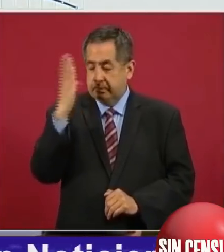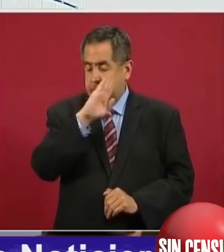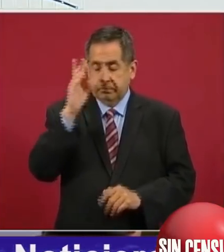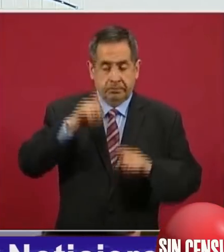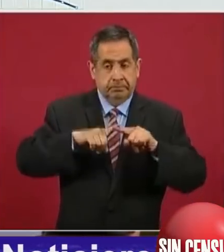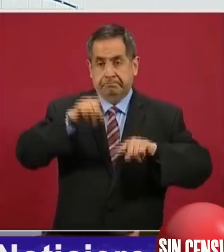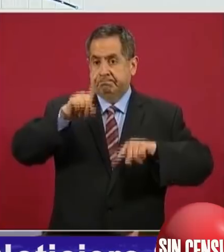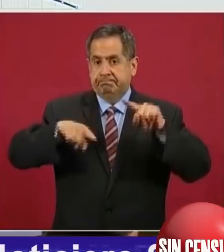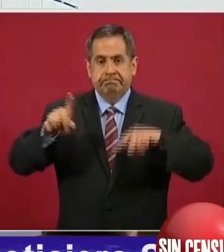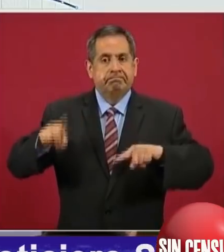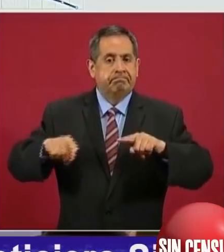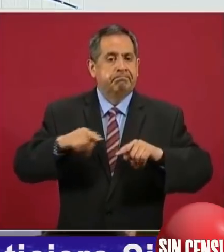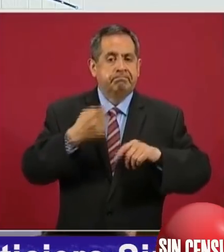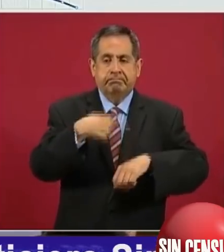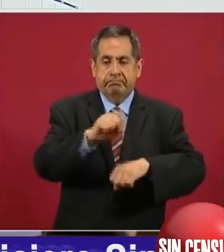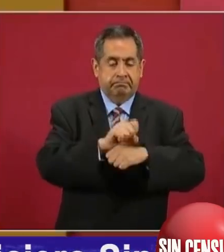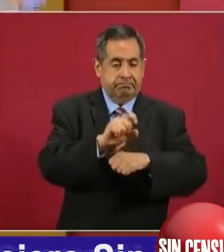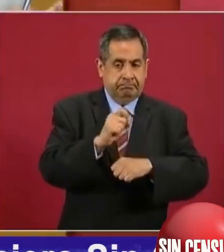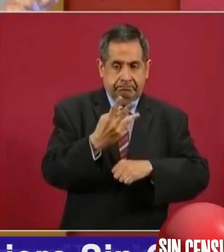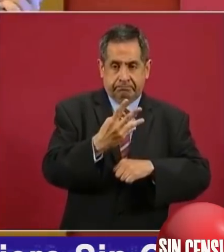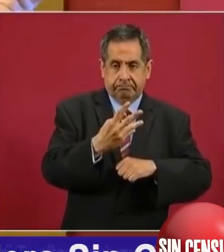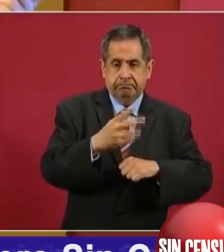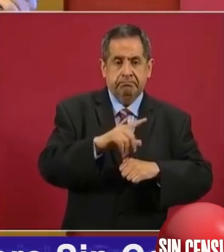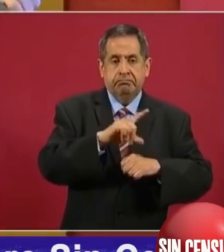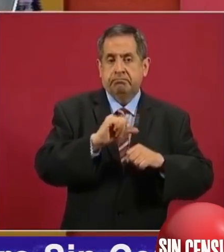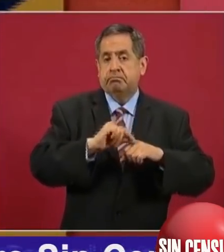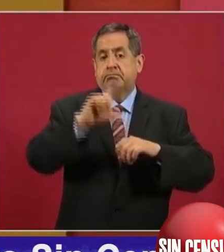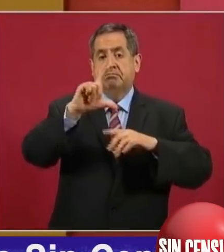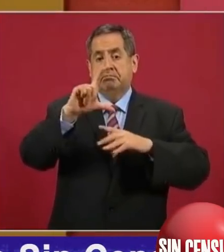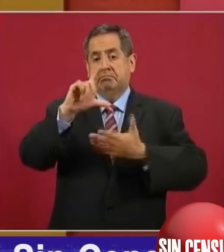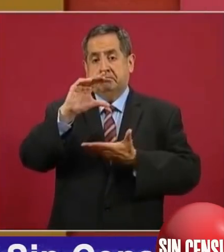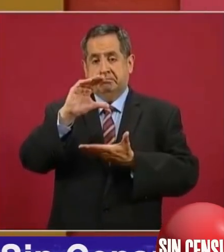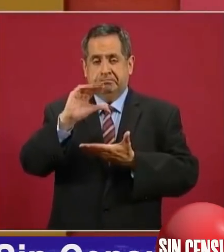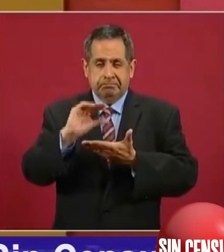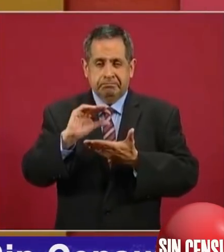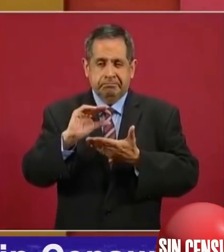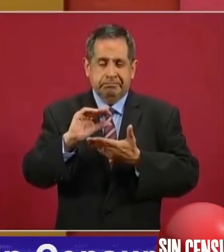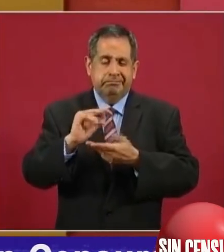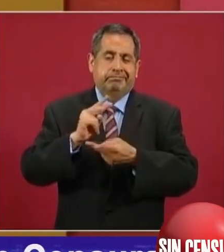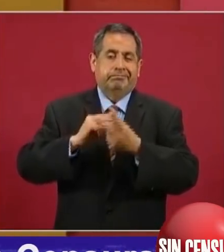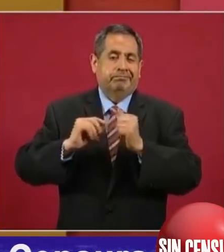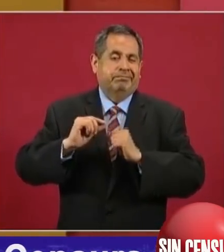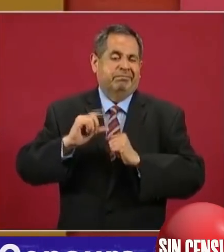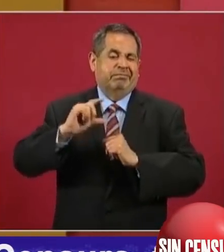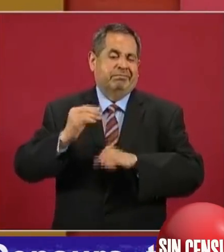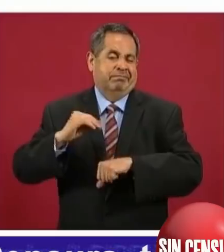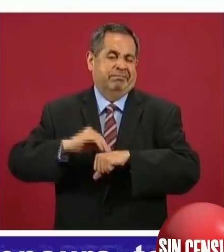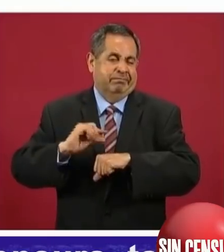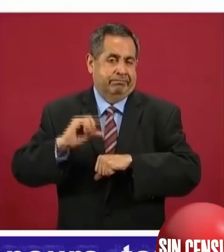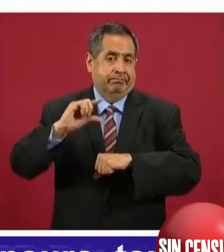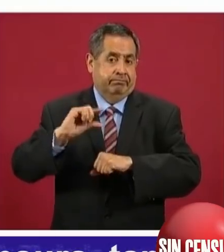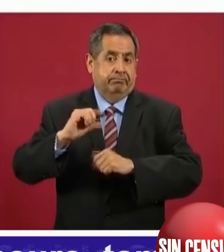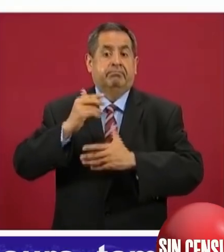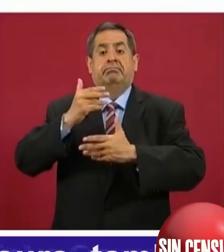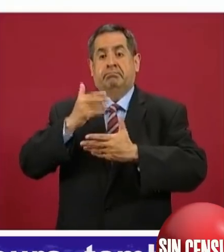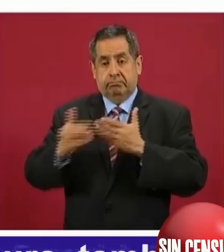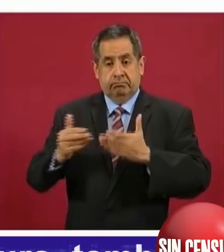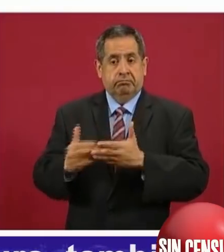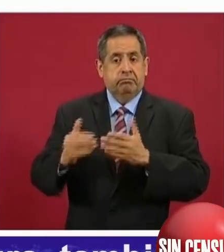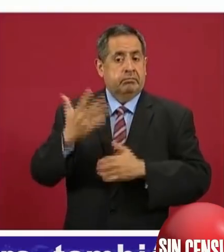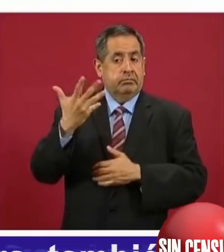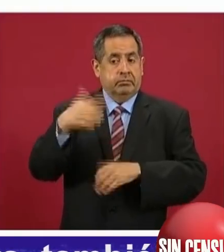un punto máximo en la semana 24, después una reducción, un ligero incremento y después tiene ya 5